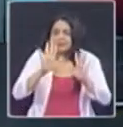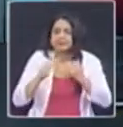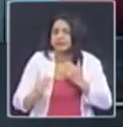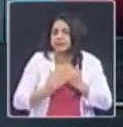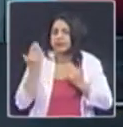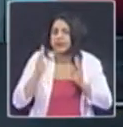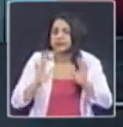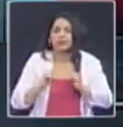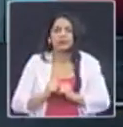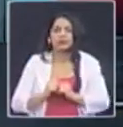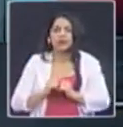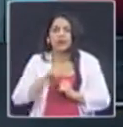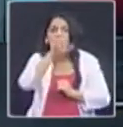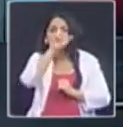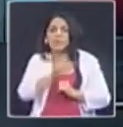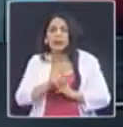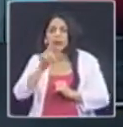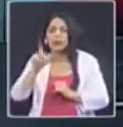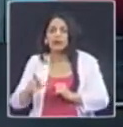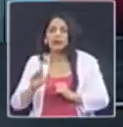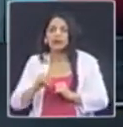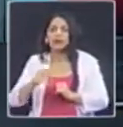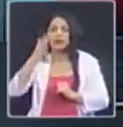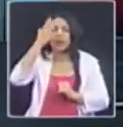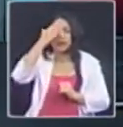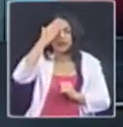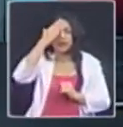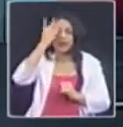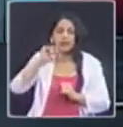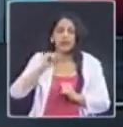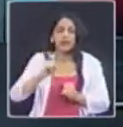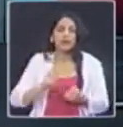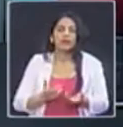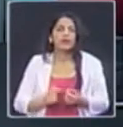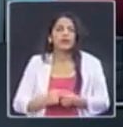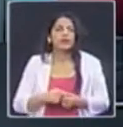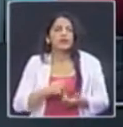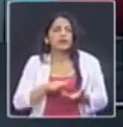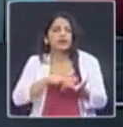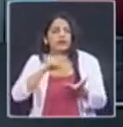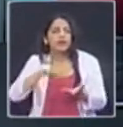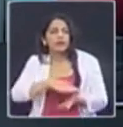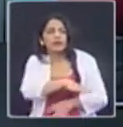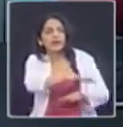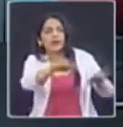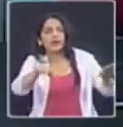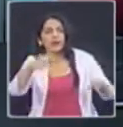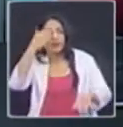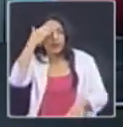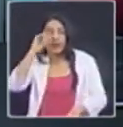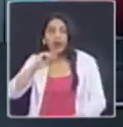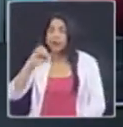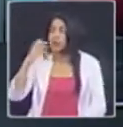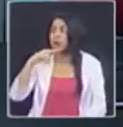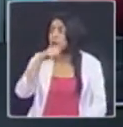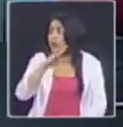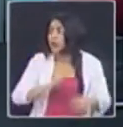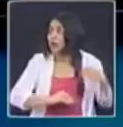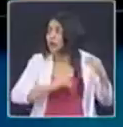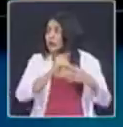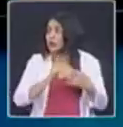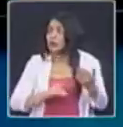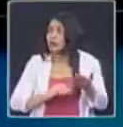personas que conocían de terrenos de obra el vibrante aeropuerto de quito varios puertos de guayaquil yo quiera ya había beneficiado y que él pero